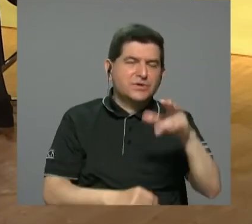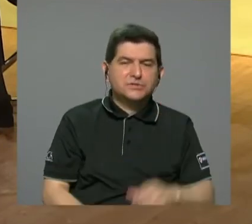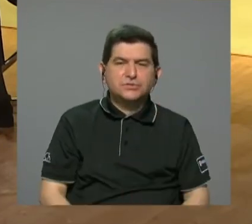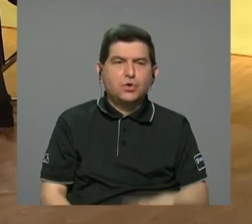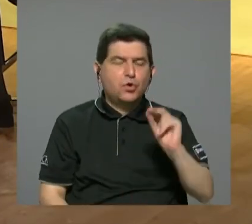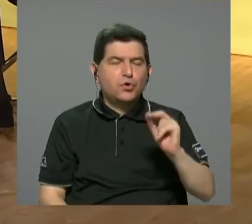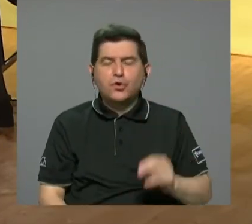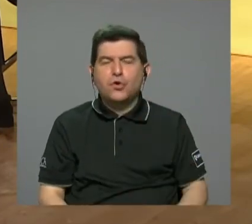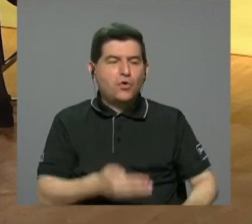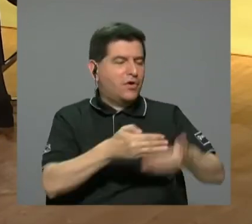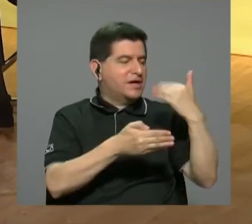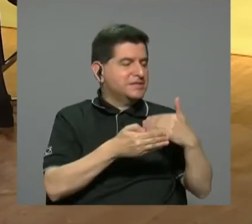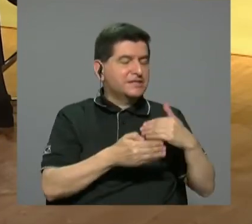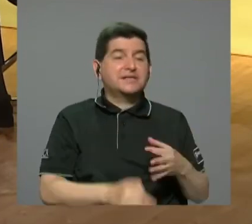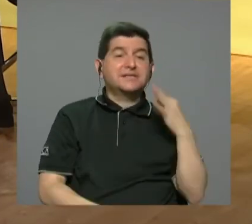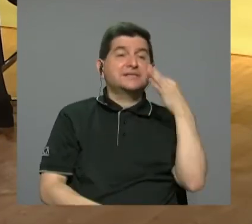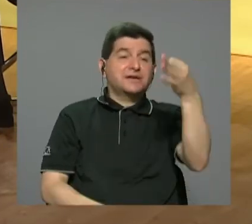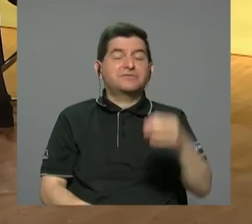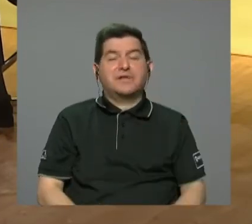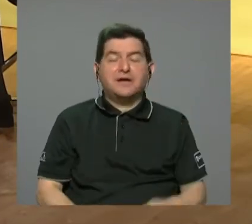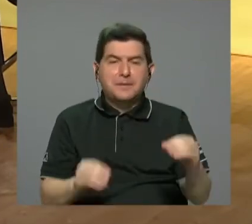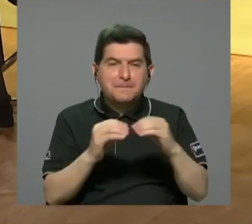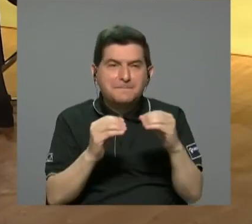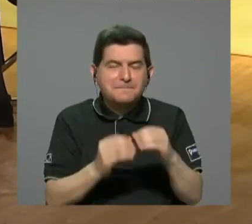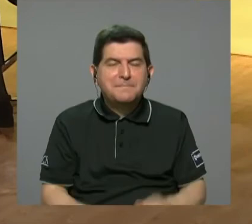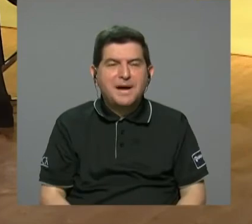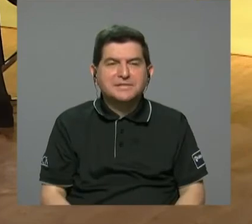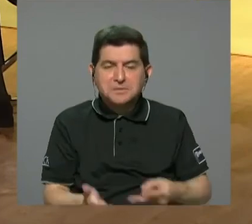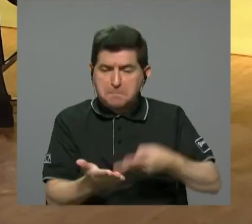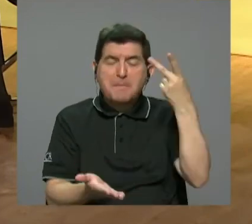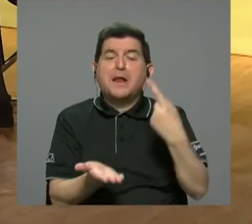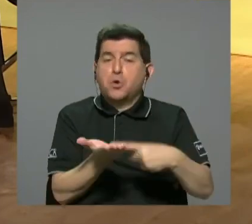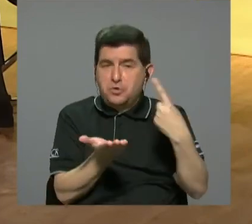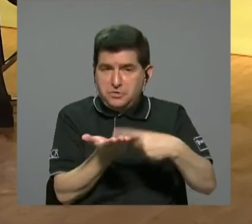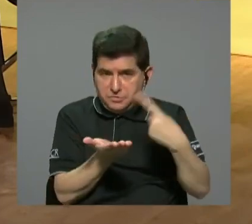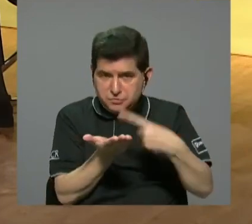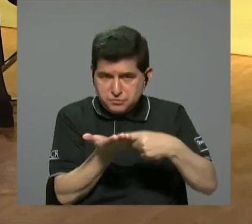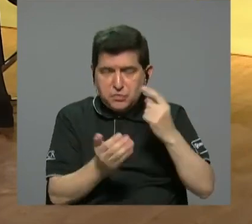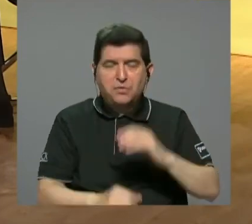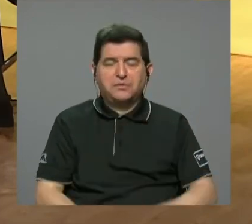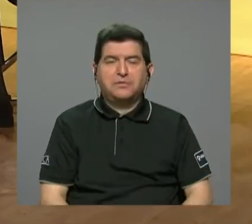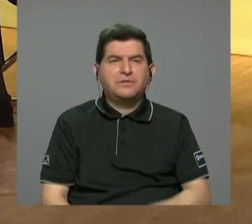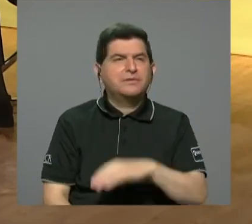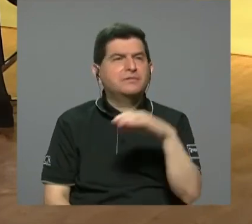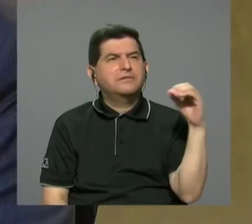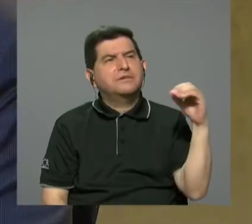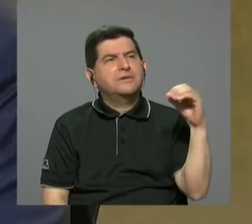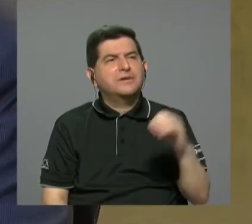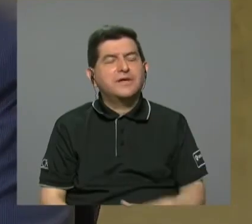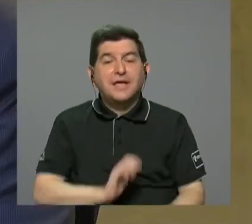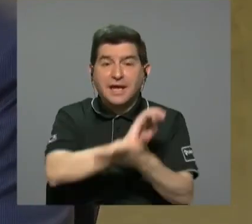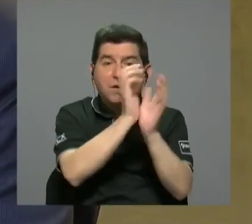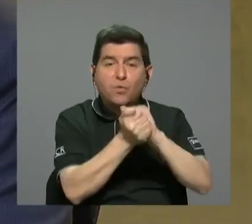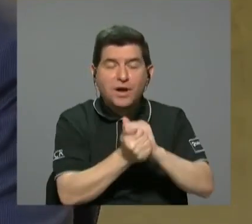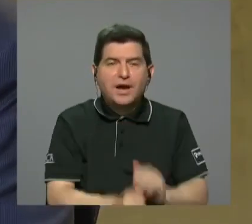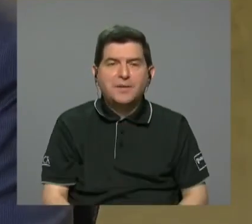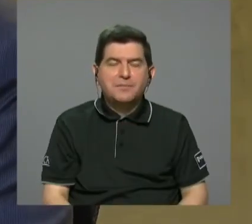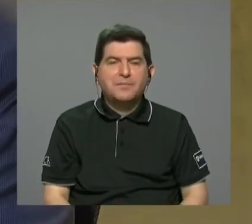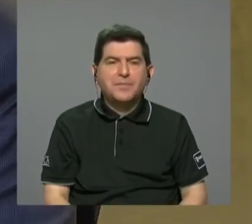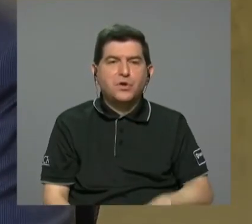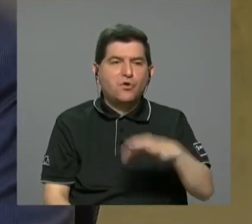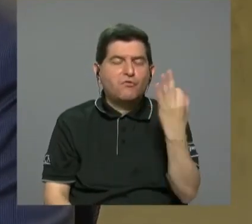más prospectivo. Entonces, mucho más rica la discusión. Y viene un cambio en los modelos de